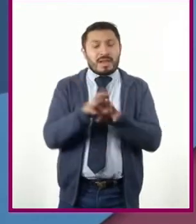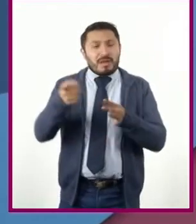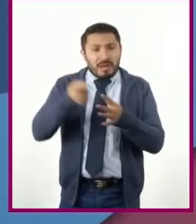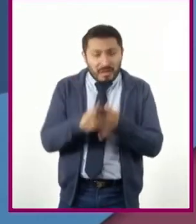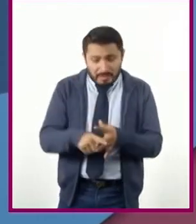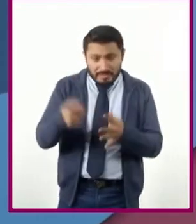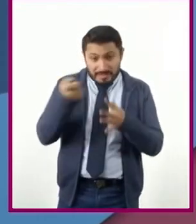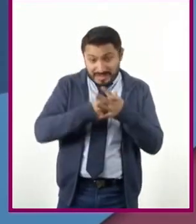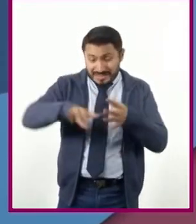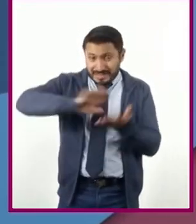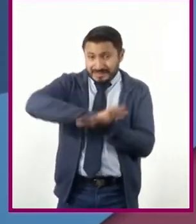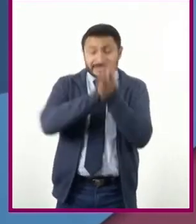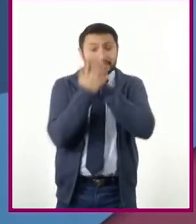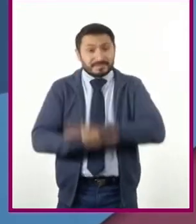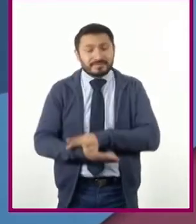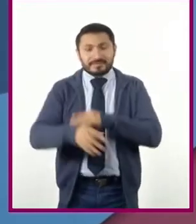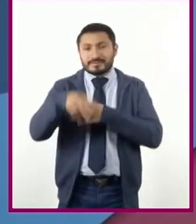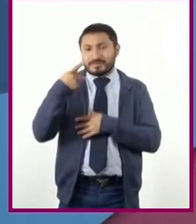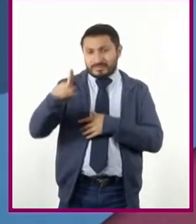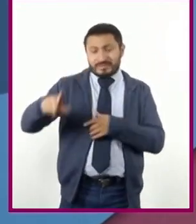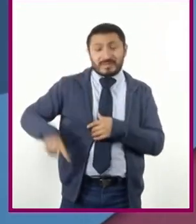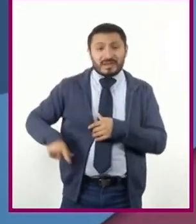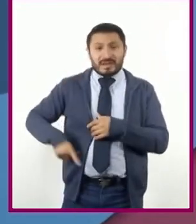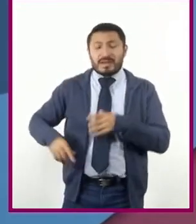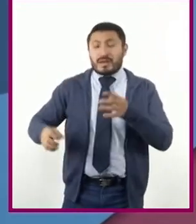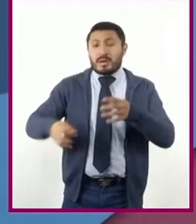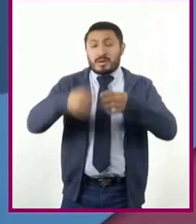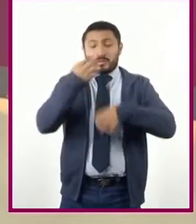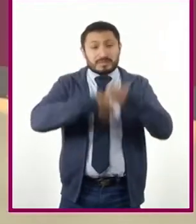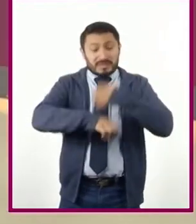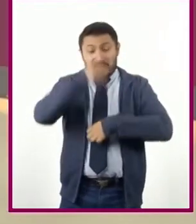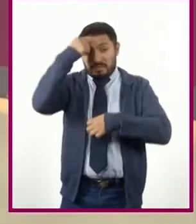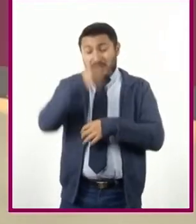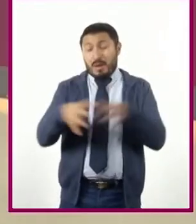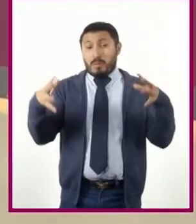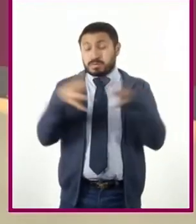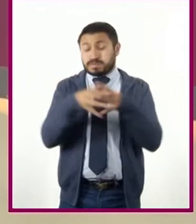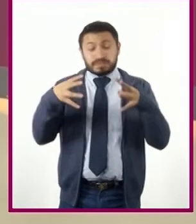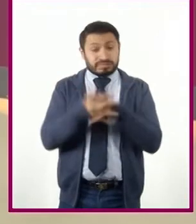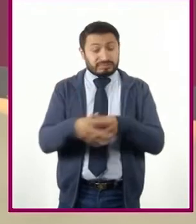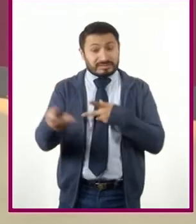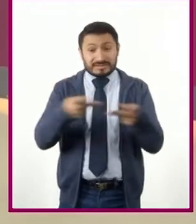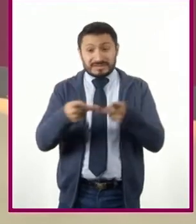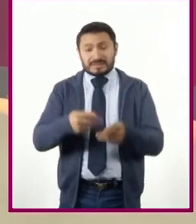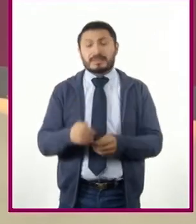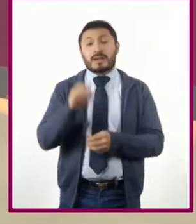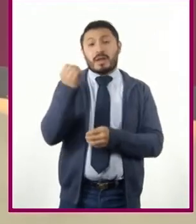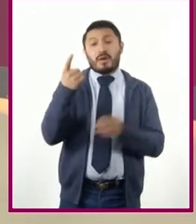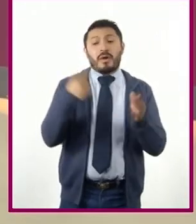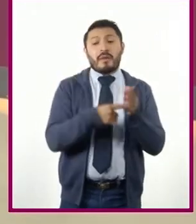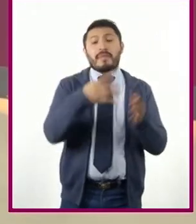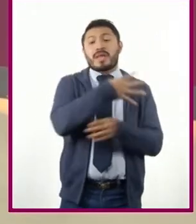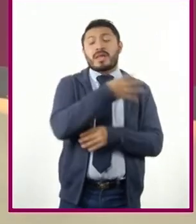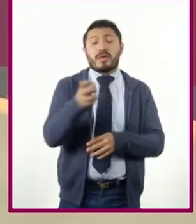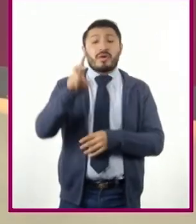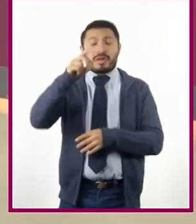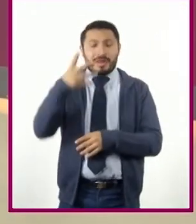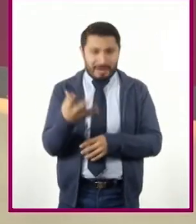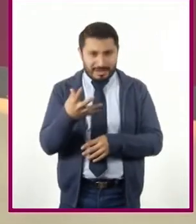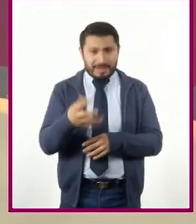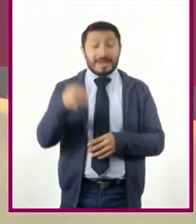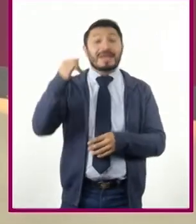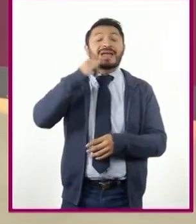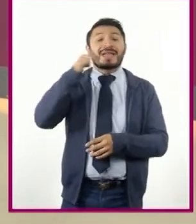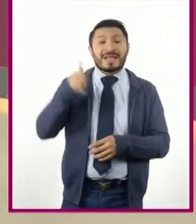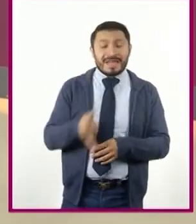y a transformar su industria en una enorme fábrica para la guerra. En octubre de 1935,